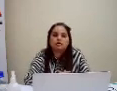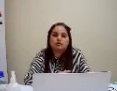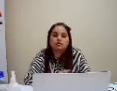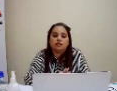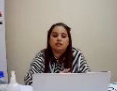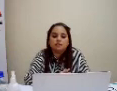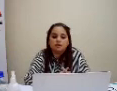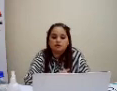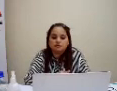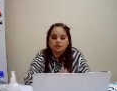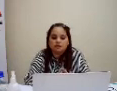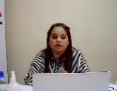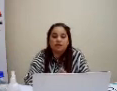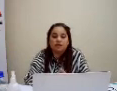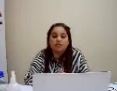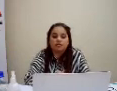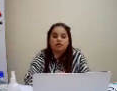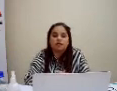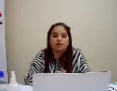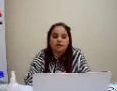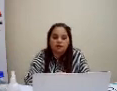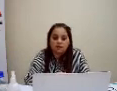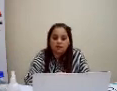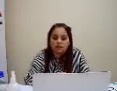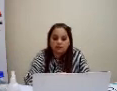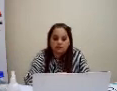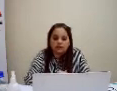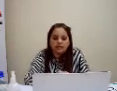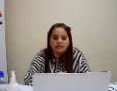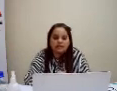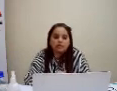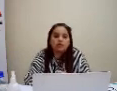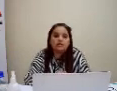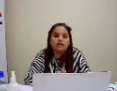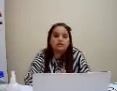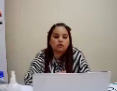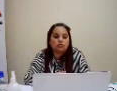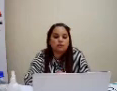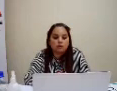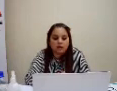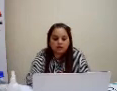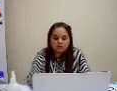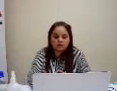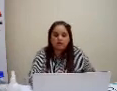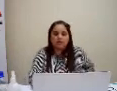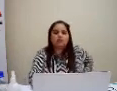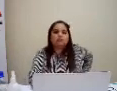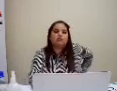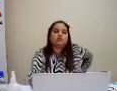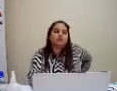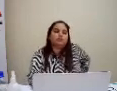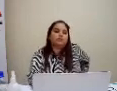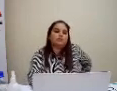tenemos trastornos distímicos, les voy a ir citando y después les voy a hablar de cada uno. Tenemos lo que es el trastorno bipolar.